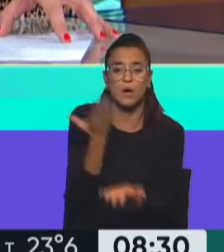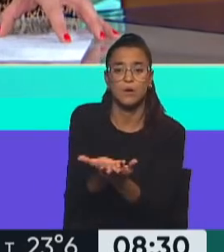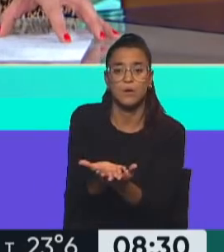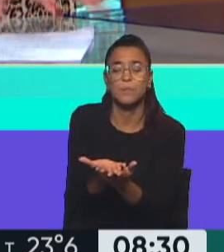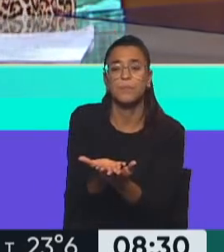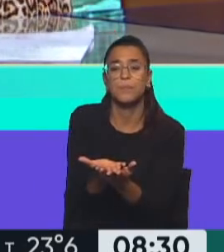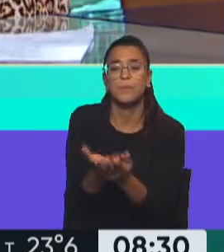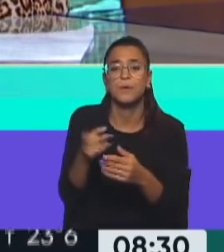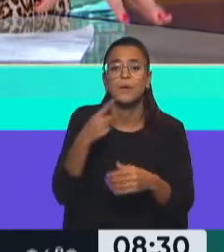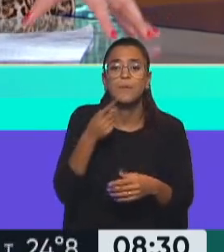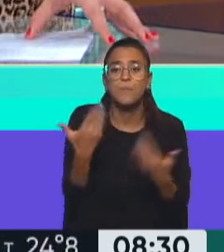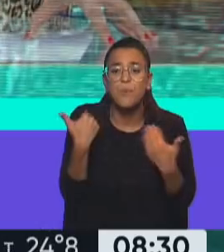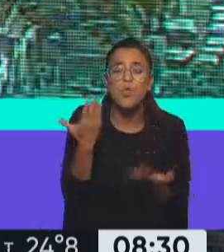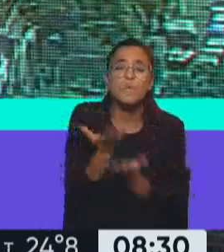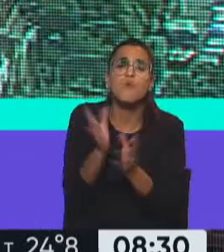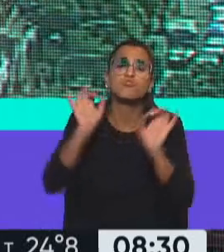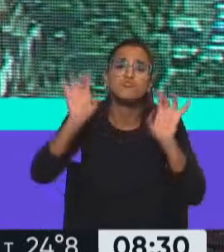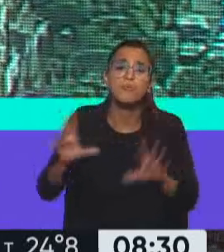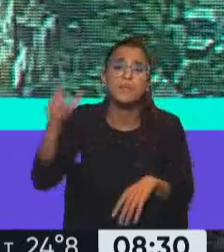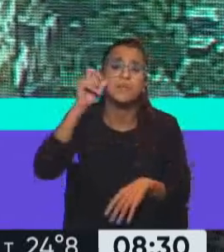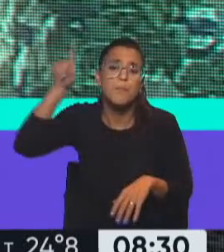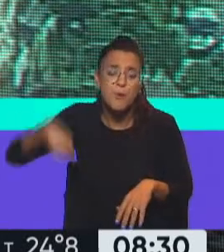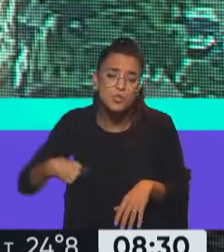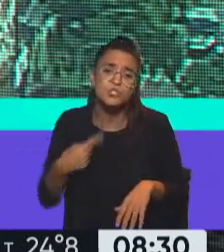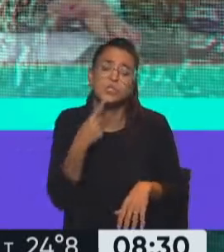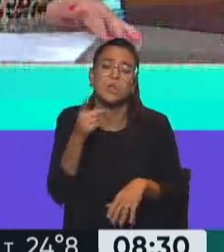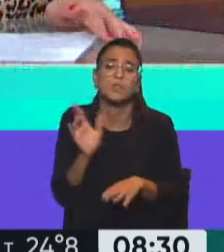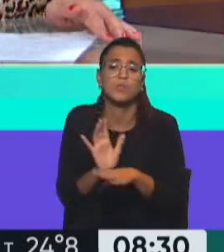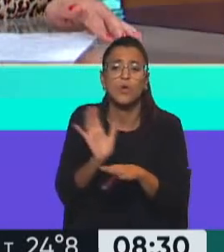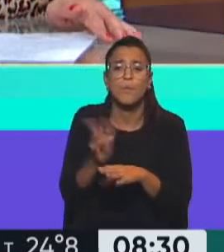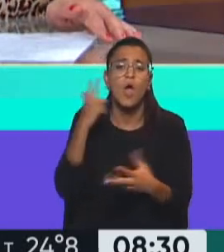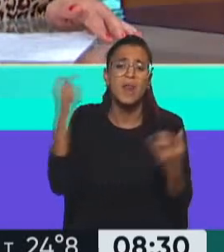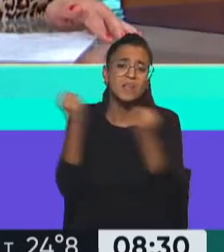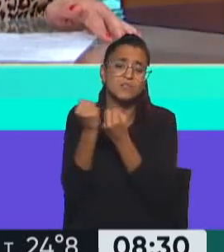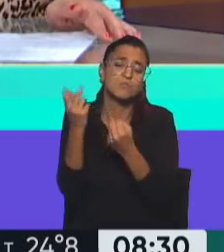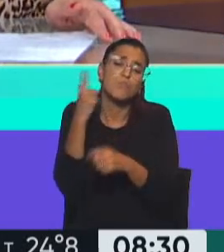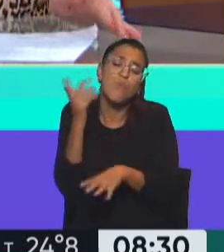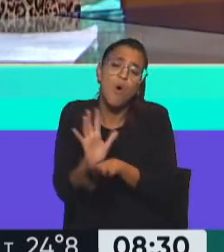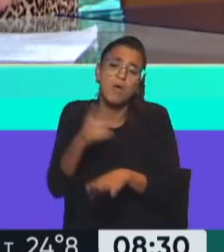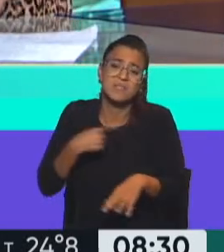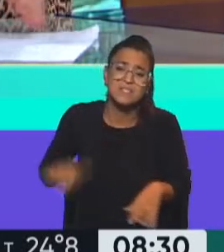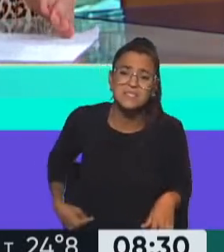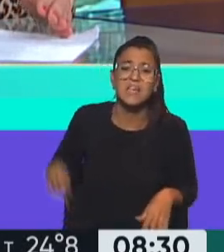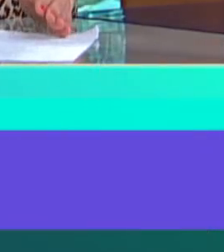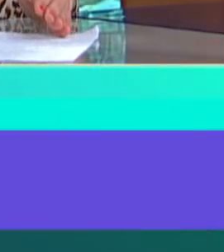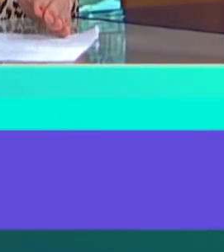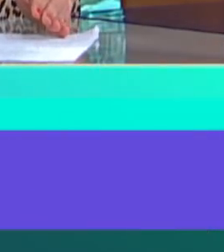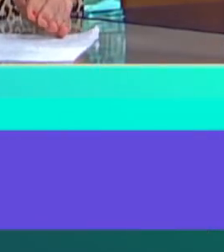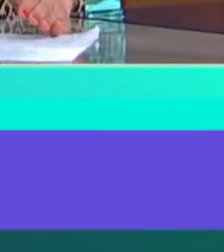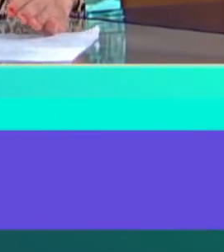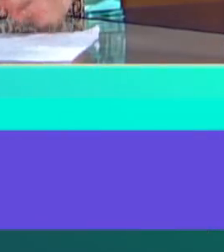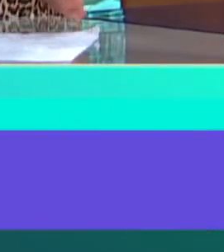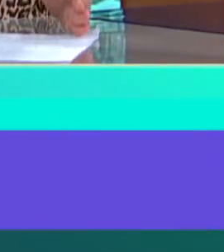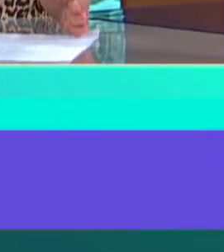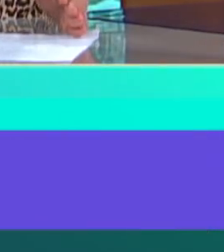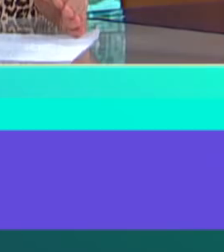Mundial. Claro, podemos solamente abarcar claro. el 10%. ¿Por qué? Porque tenemos compromisos con China, obvio, con Asia. claro. Entonces está muy difícil,